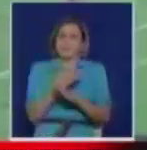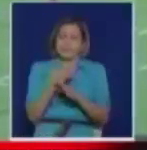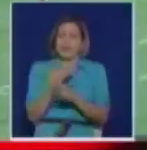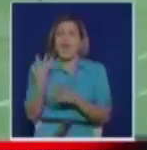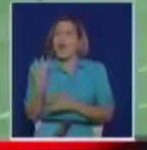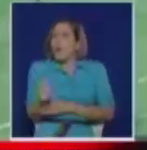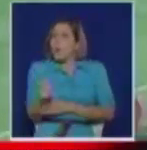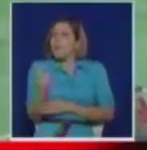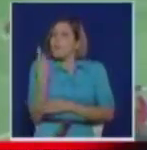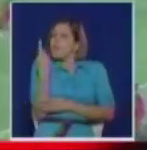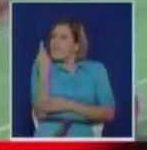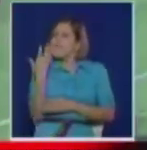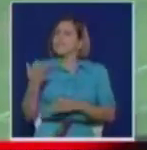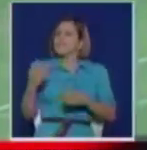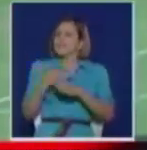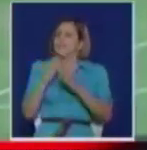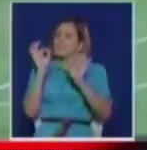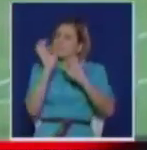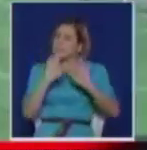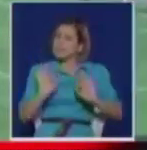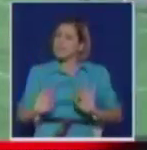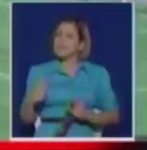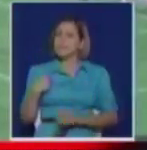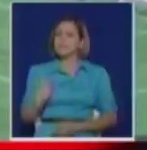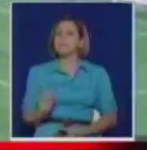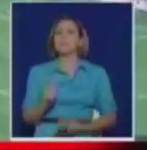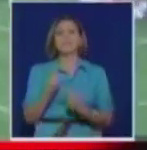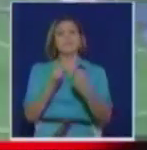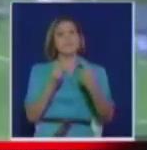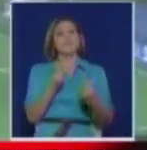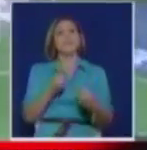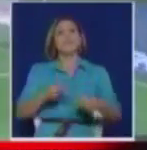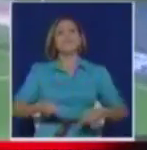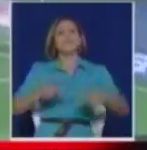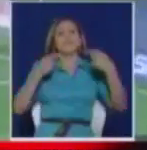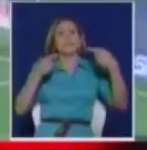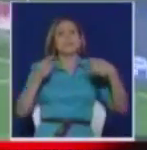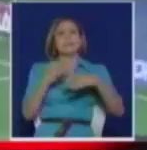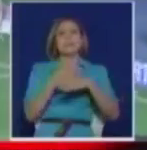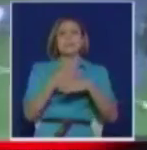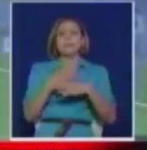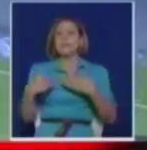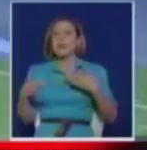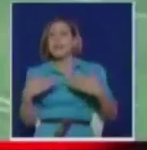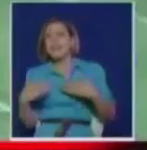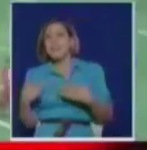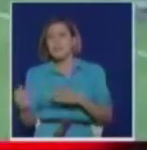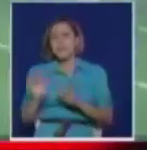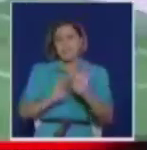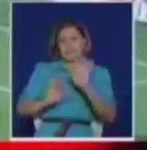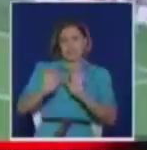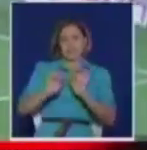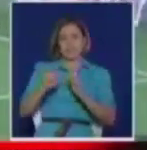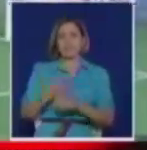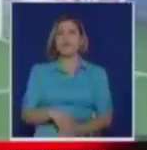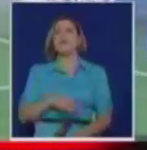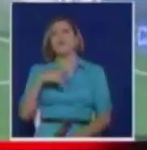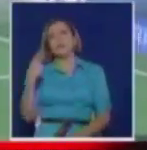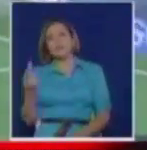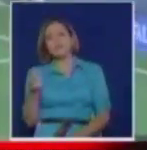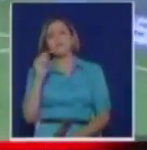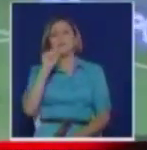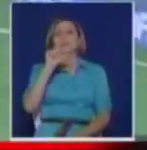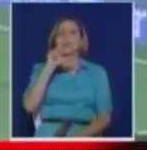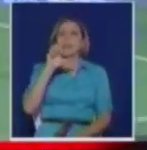colectivos. Inclusive en el primer tiempo, su rival le generó problemas en la volante y en la defensa. y otra vez Alexis Viera se